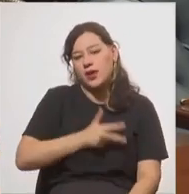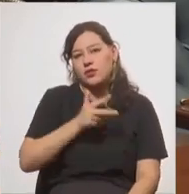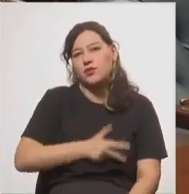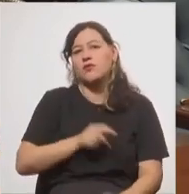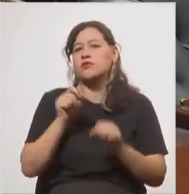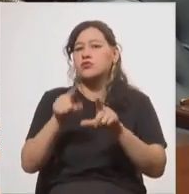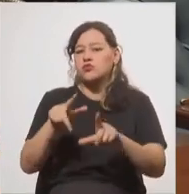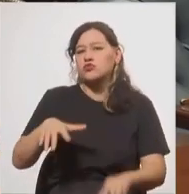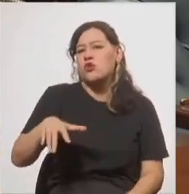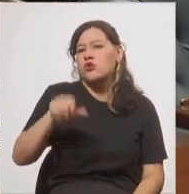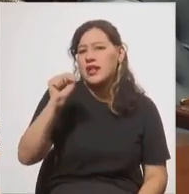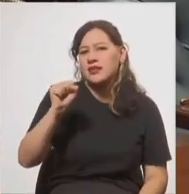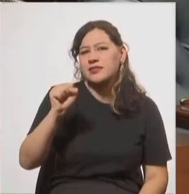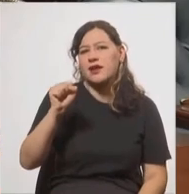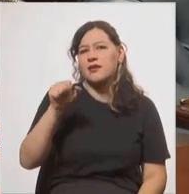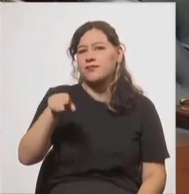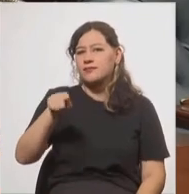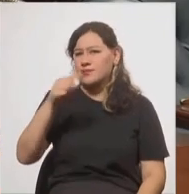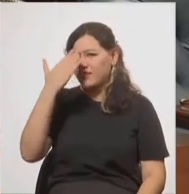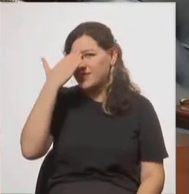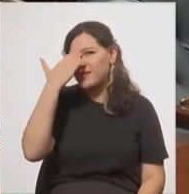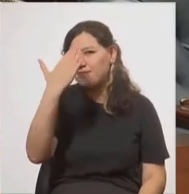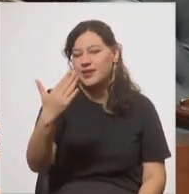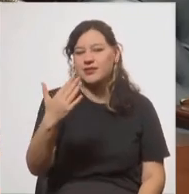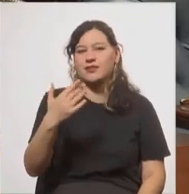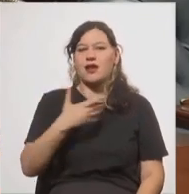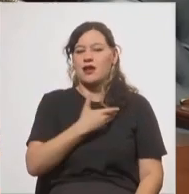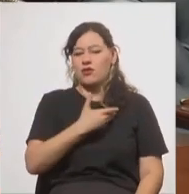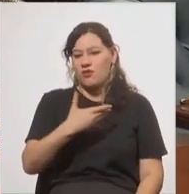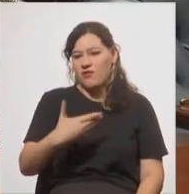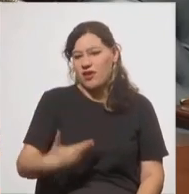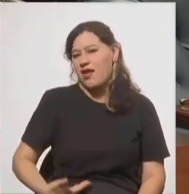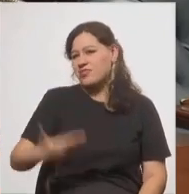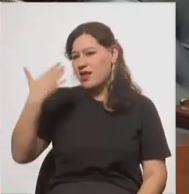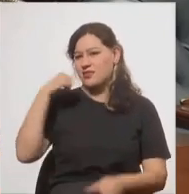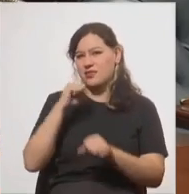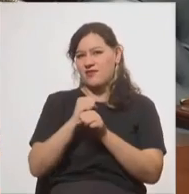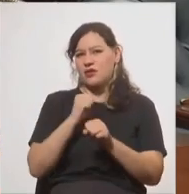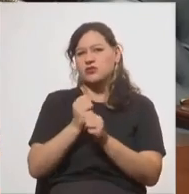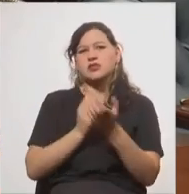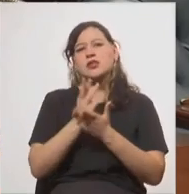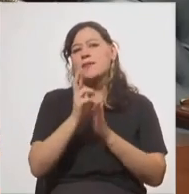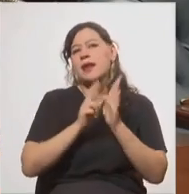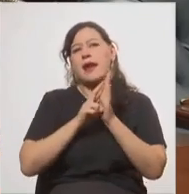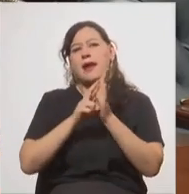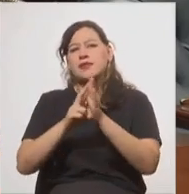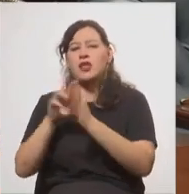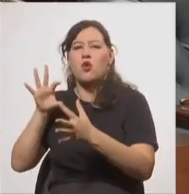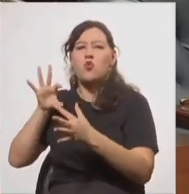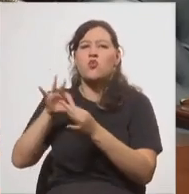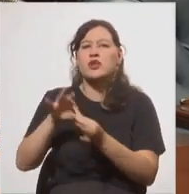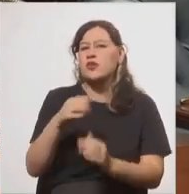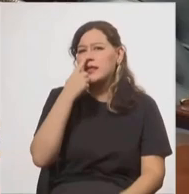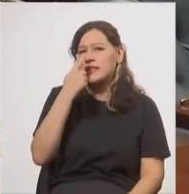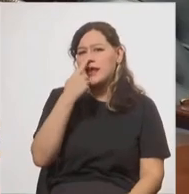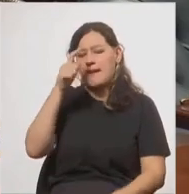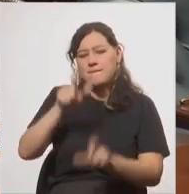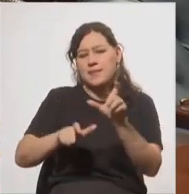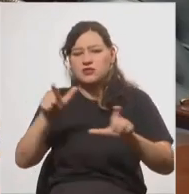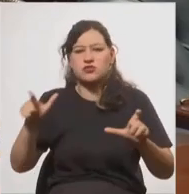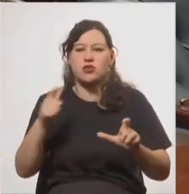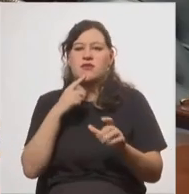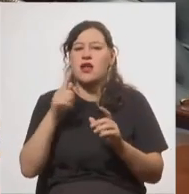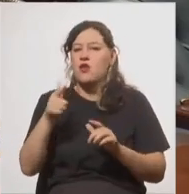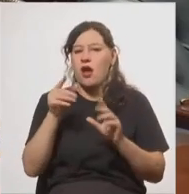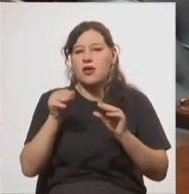como socialista, frente amplista y gobernante, representando los intereses de los más vulnerados y la clase